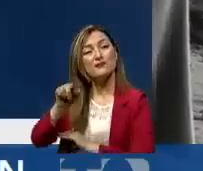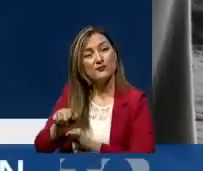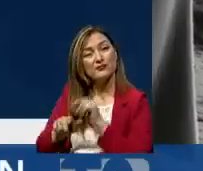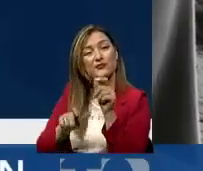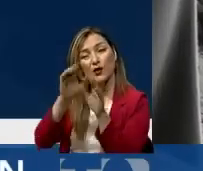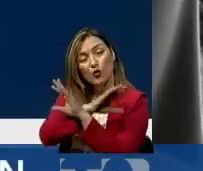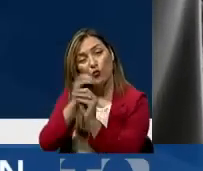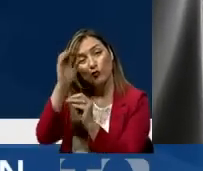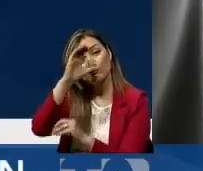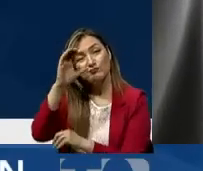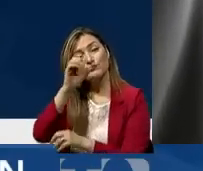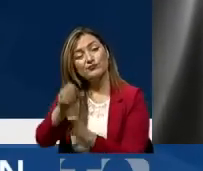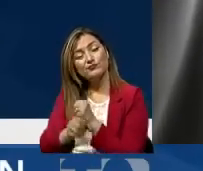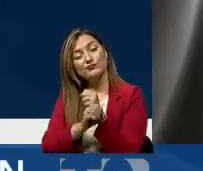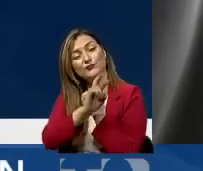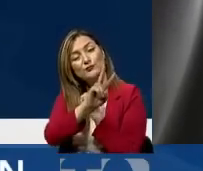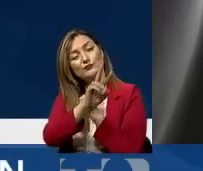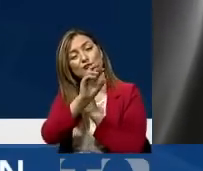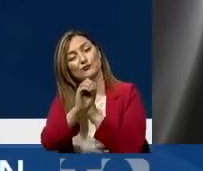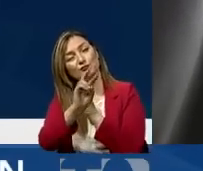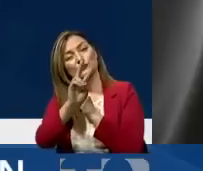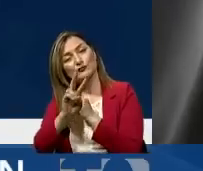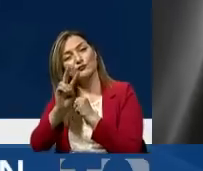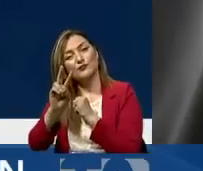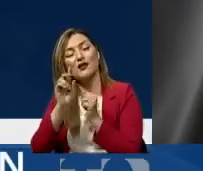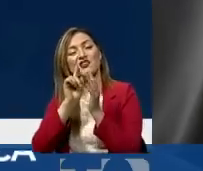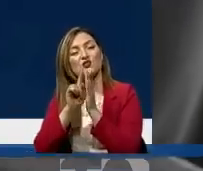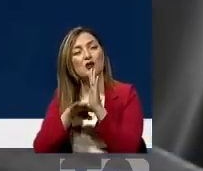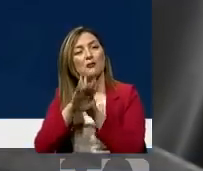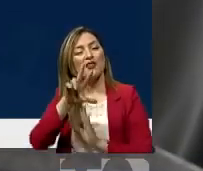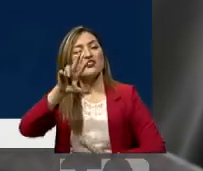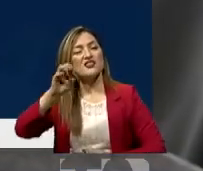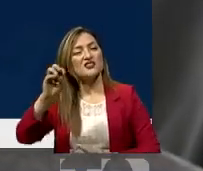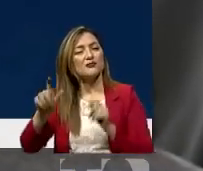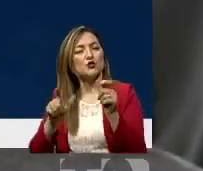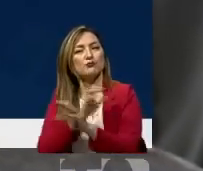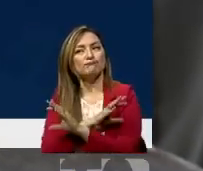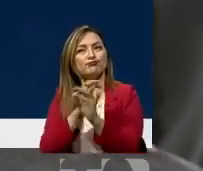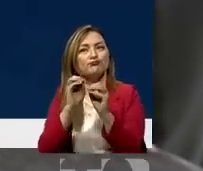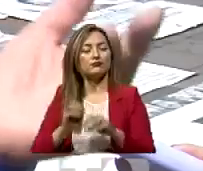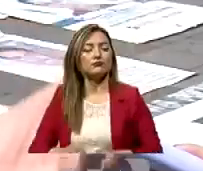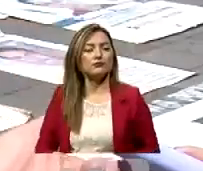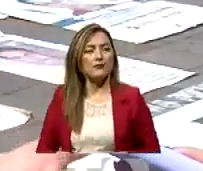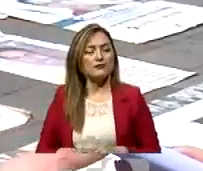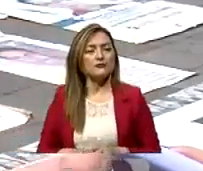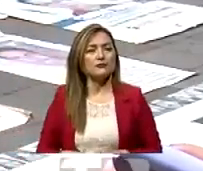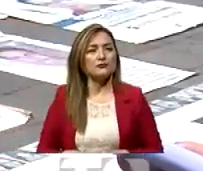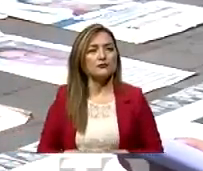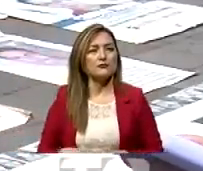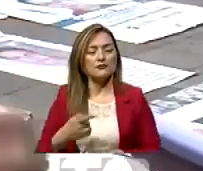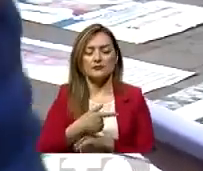casos. Advierte que en lo que va del año 2022 se han reportado más de 300 personas desaparecidas. Cada día es más